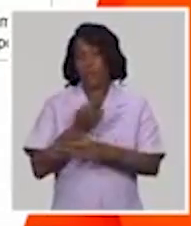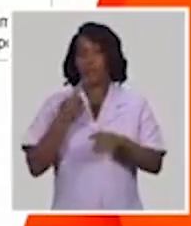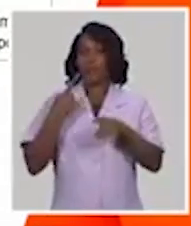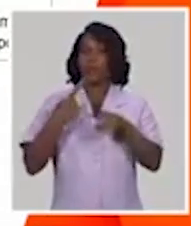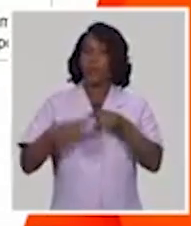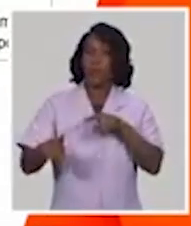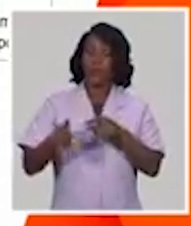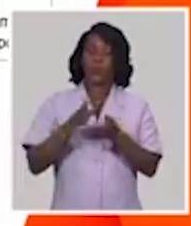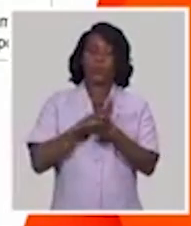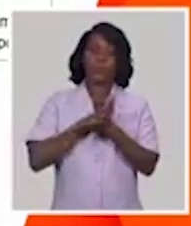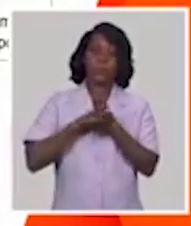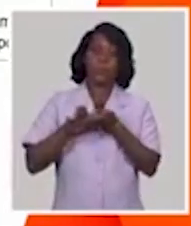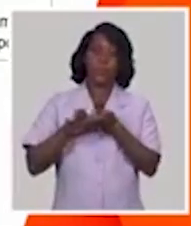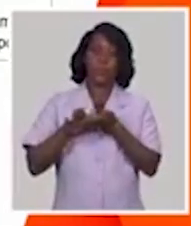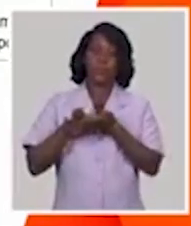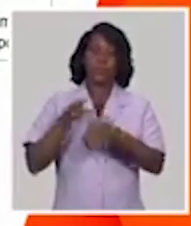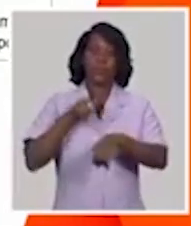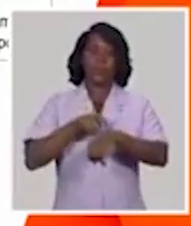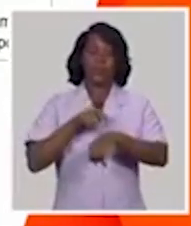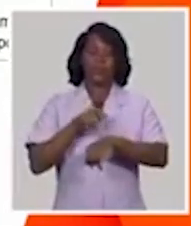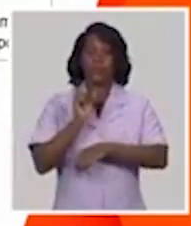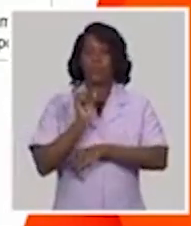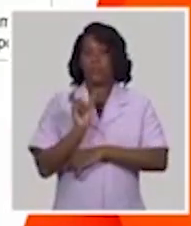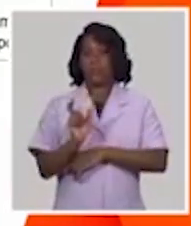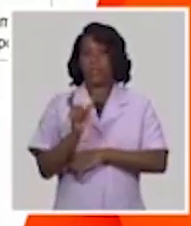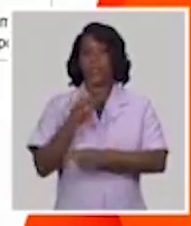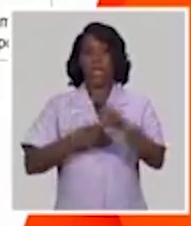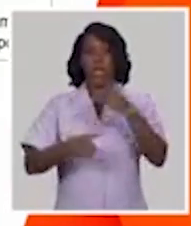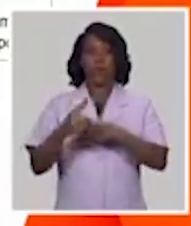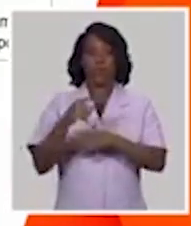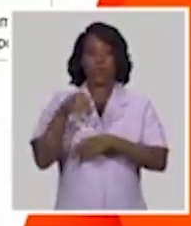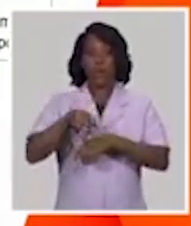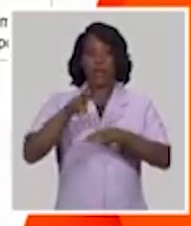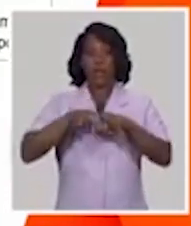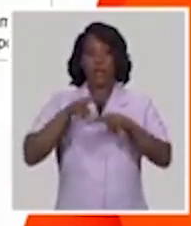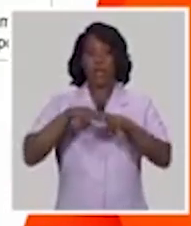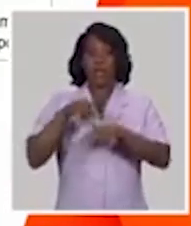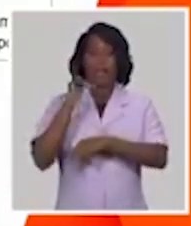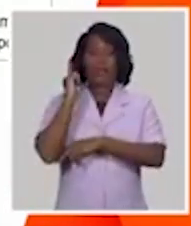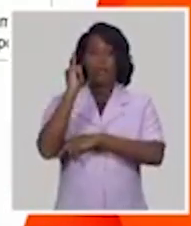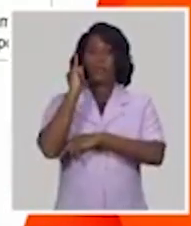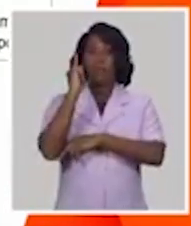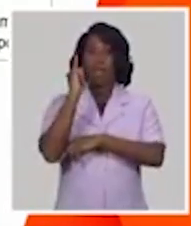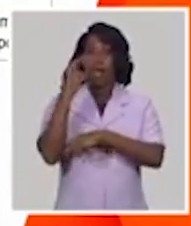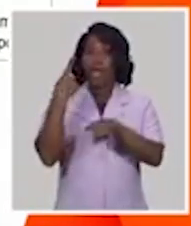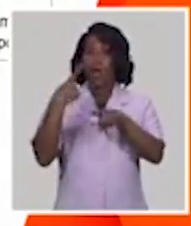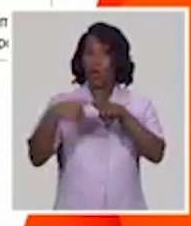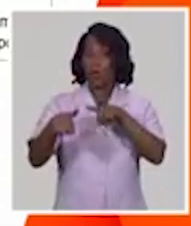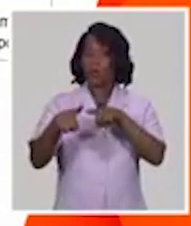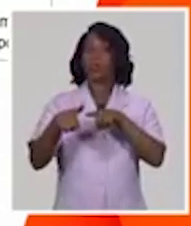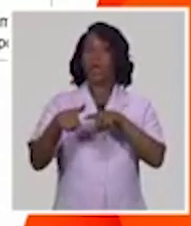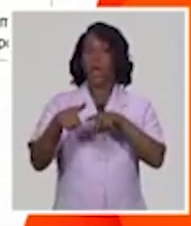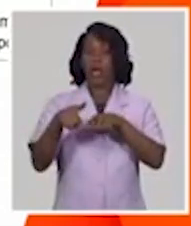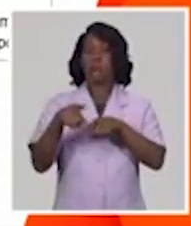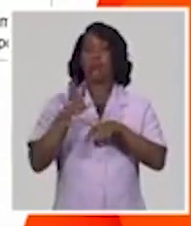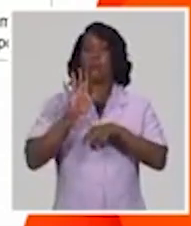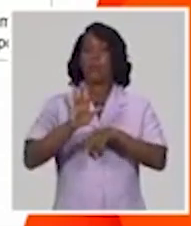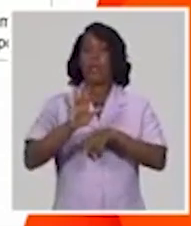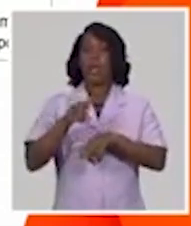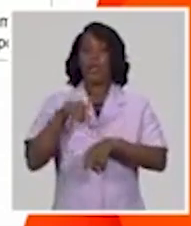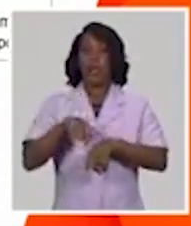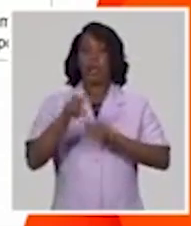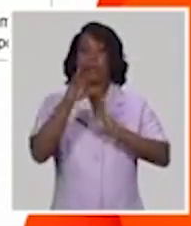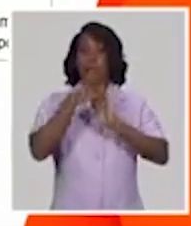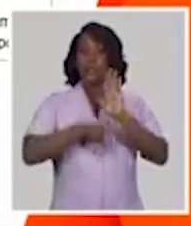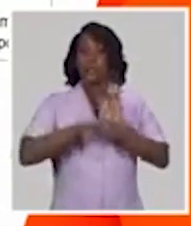los autorizos permanentes emitidos hasta la fecha para salir de La Habana hasta tanto no se autoricen otras medidas.